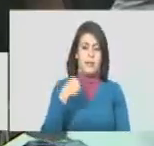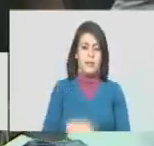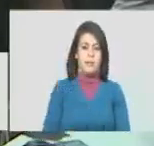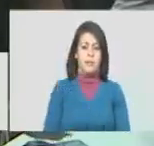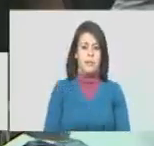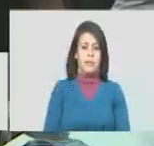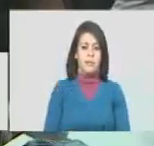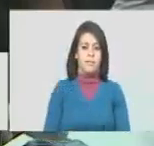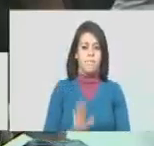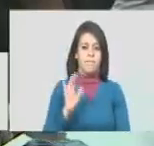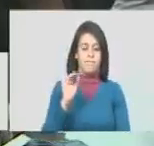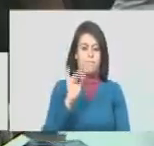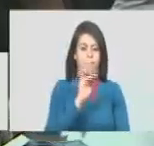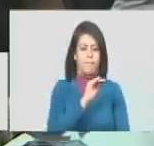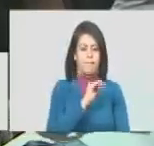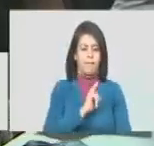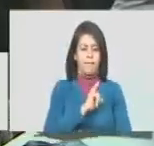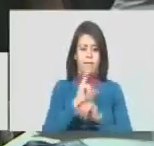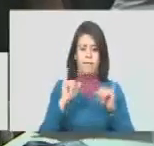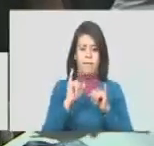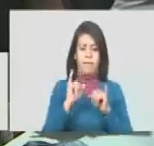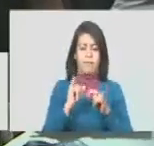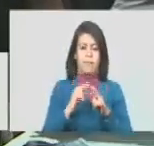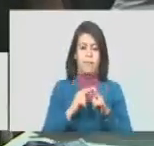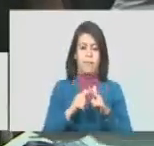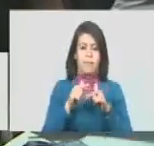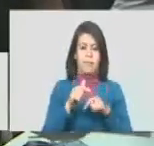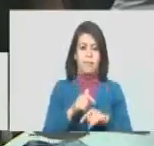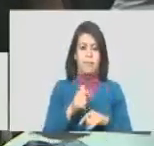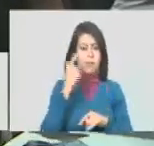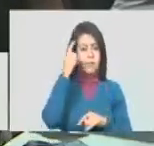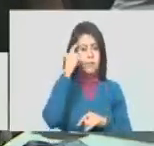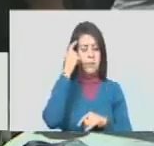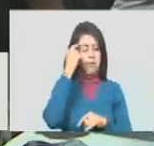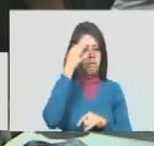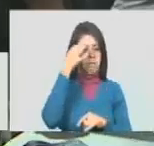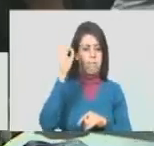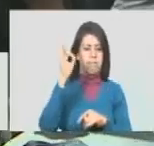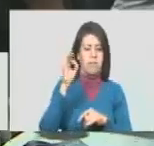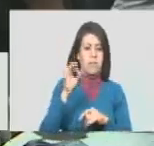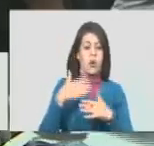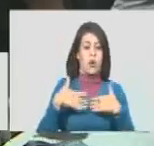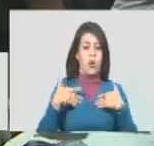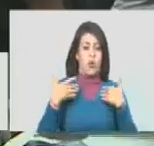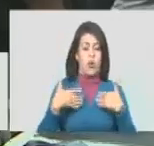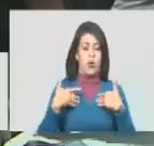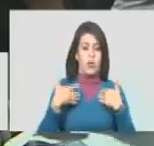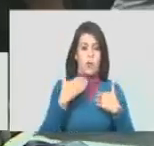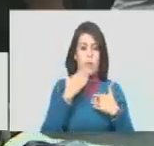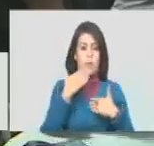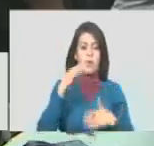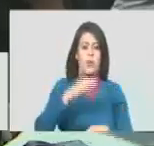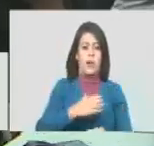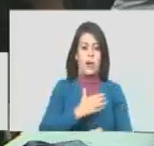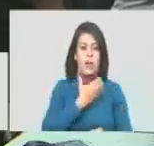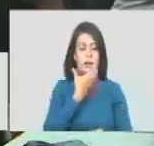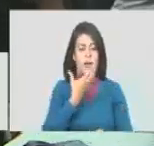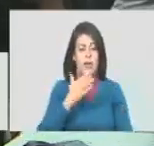estaba despidiéndose, pero lúcido, y estaba contento, y pidió que le